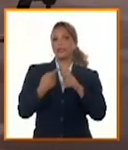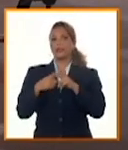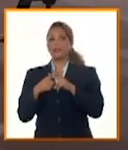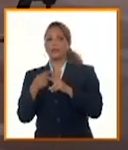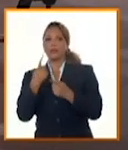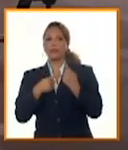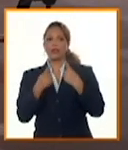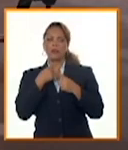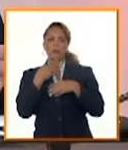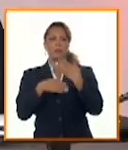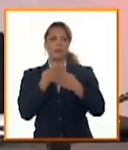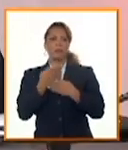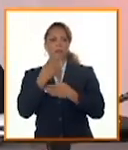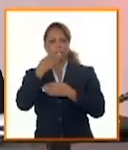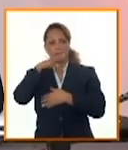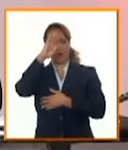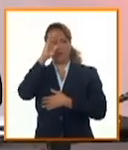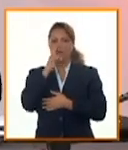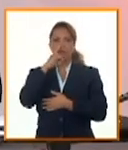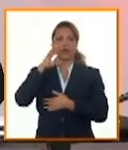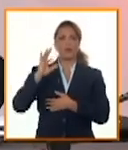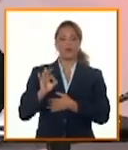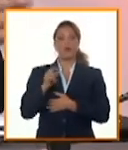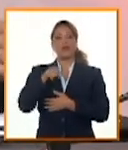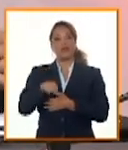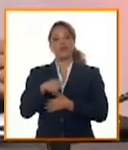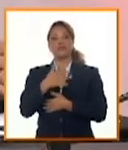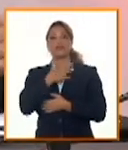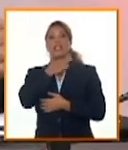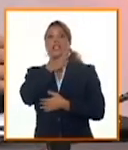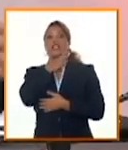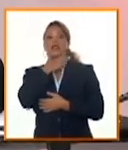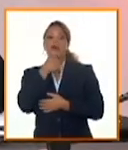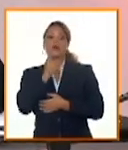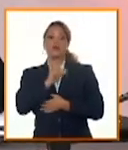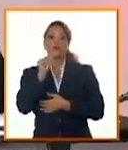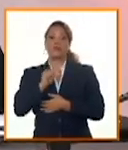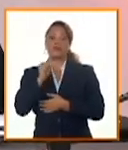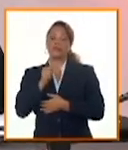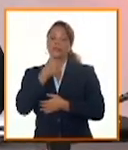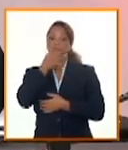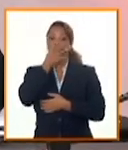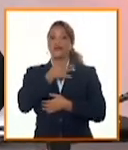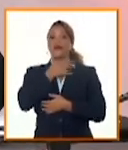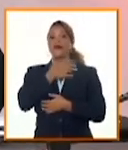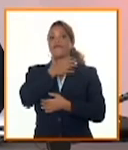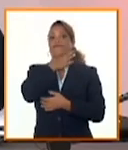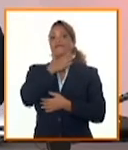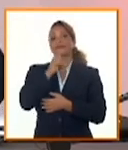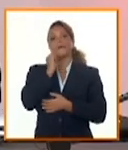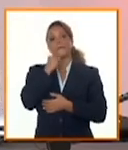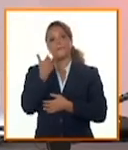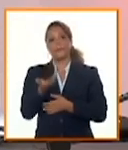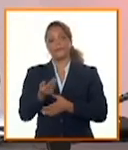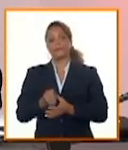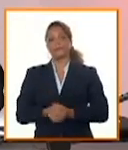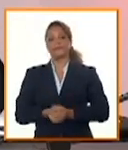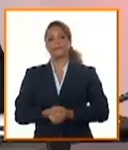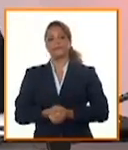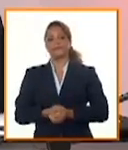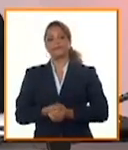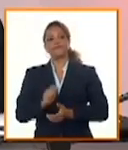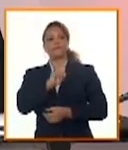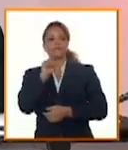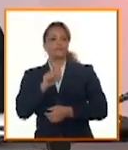el problema del país lo que van a hacer es ahogar más a la gente de a pie decía esta esta persona Qué es realmente